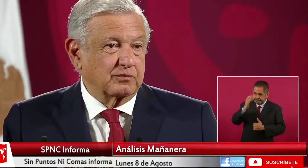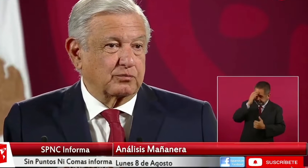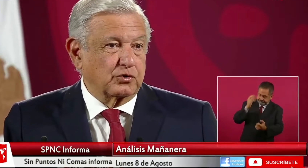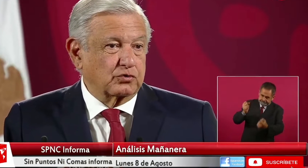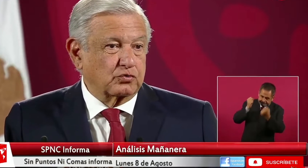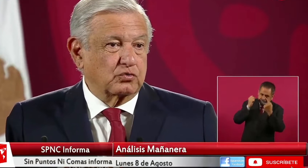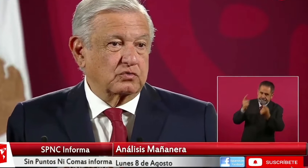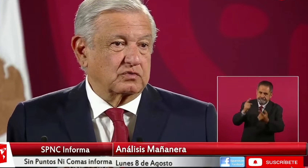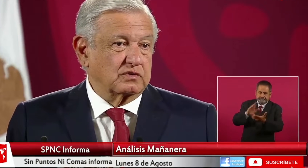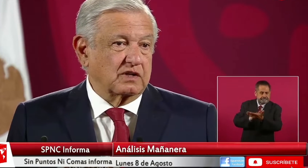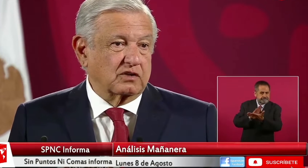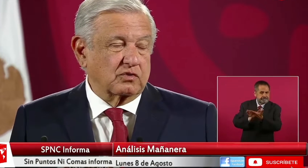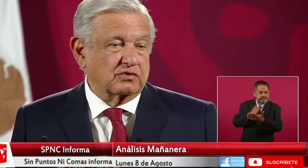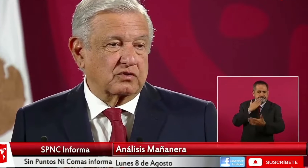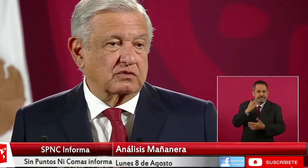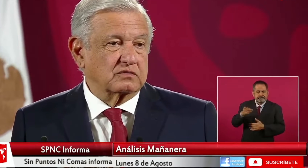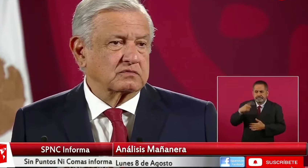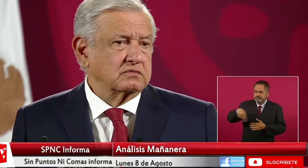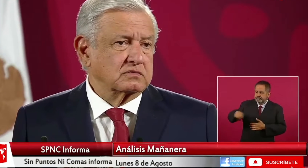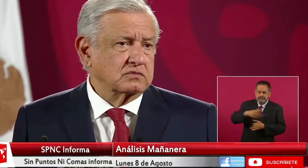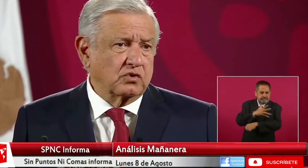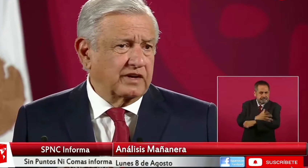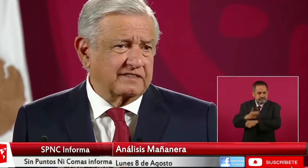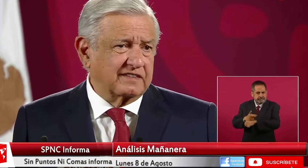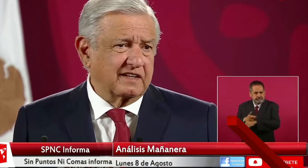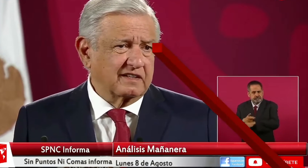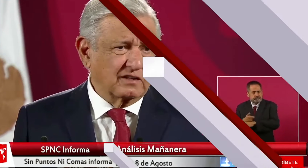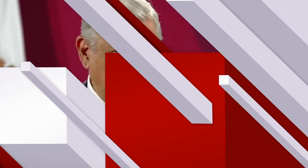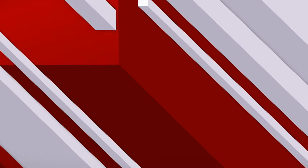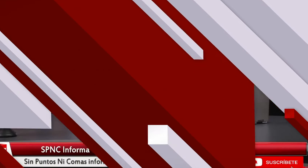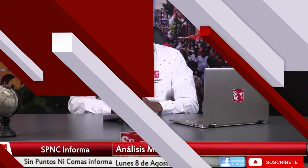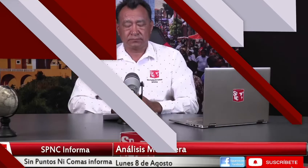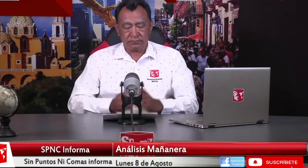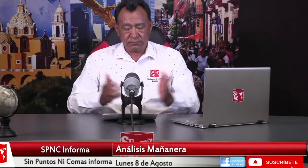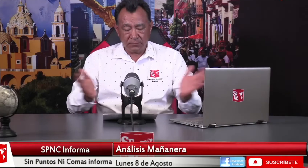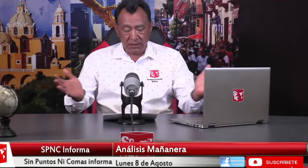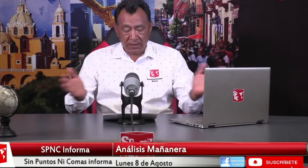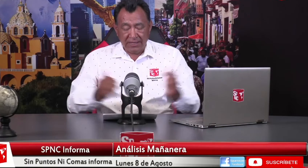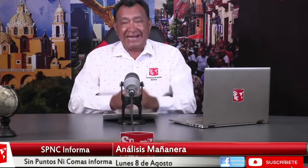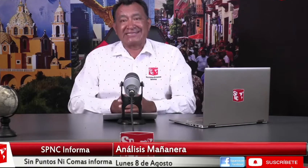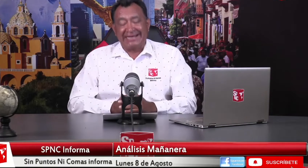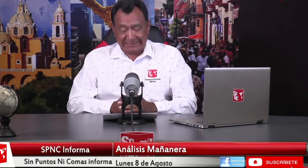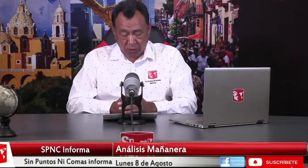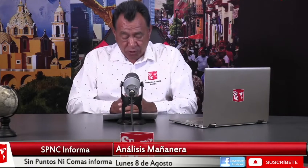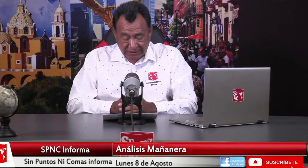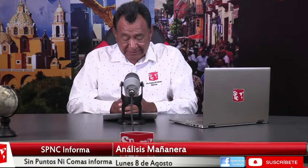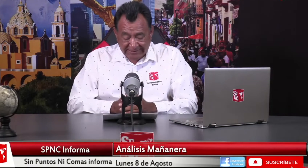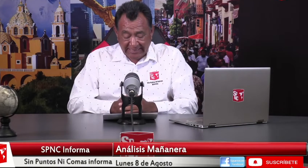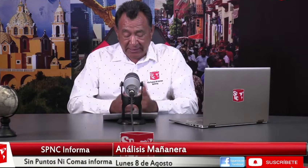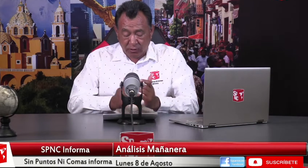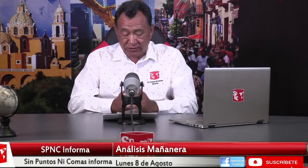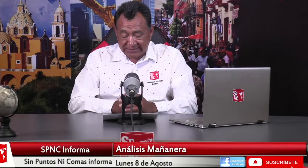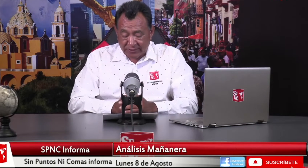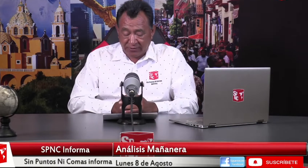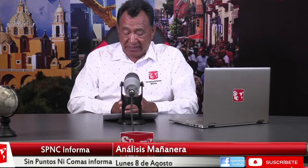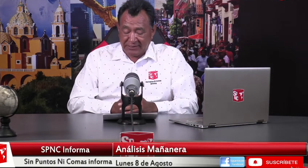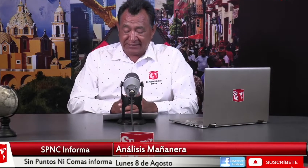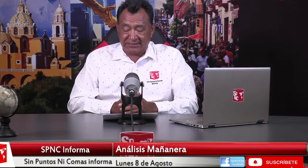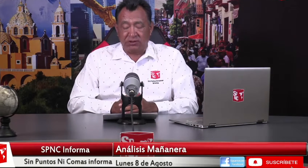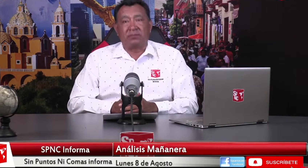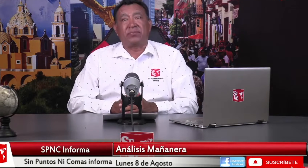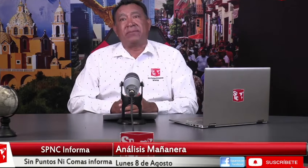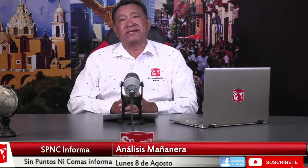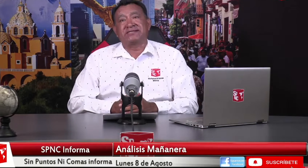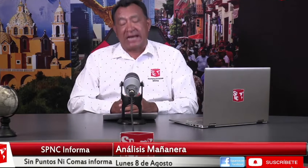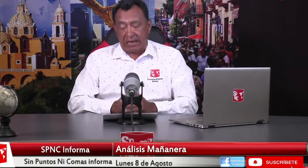por su actuación honesta y lo vamos a seguir haciendo así las cosas el consejo de administración